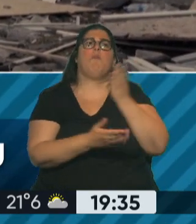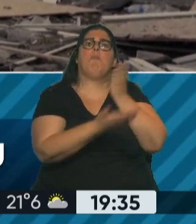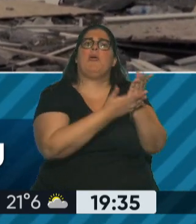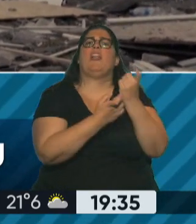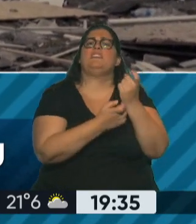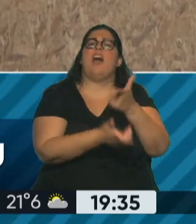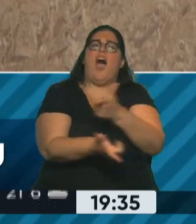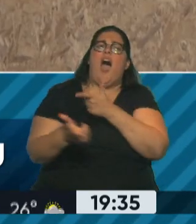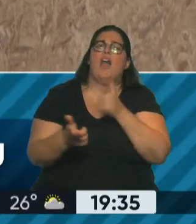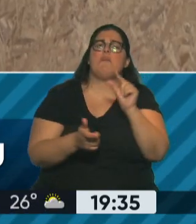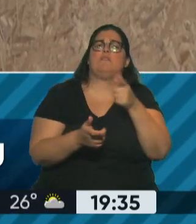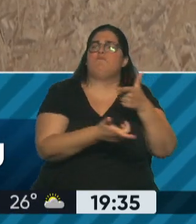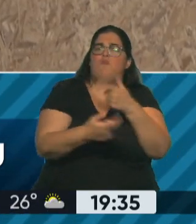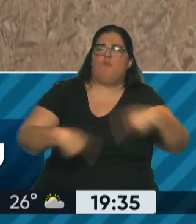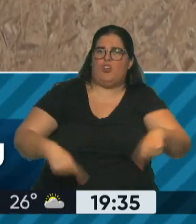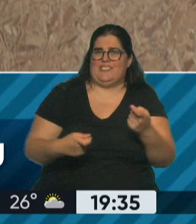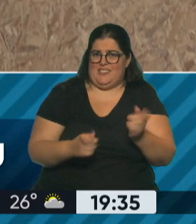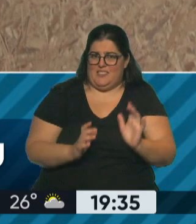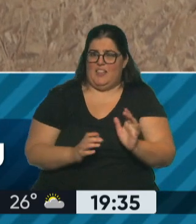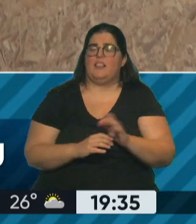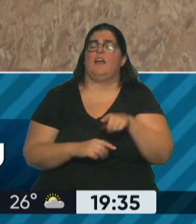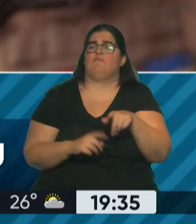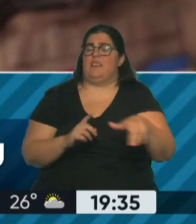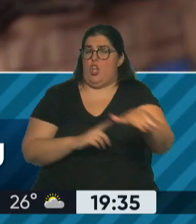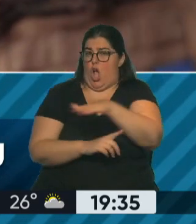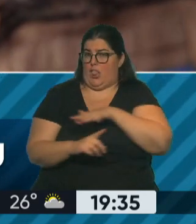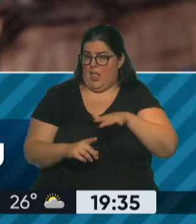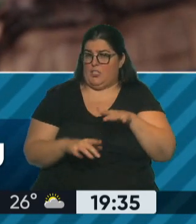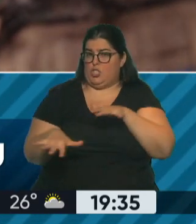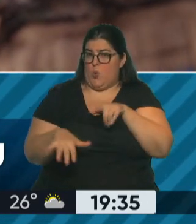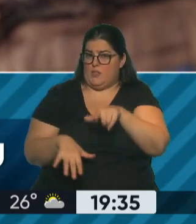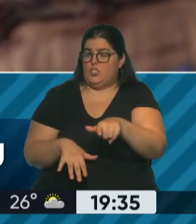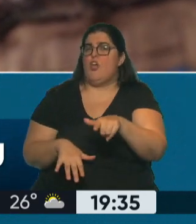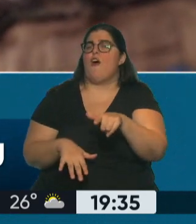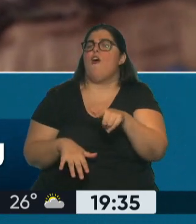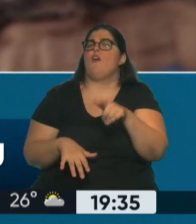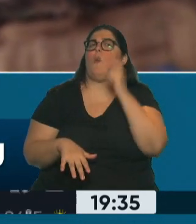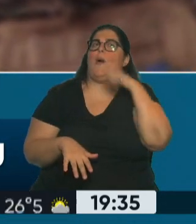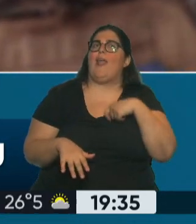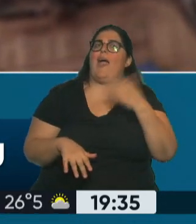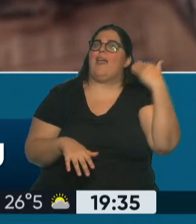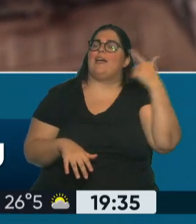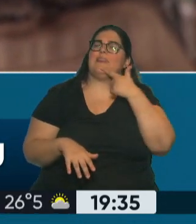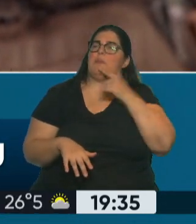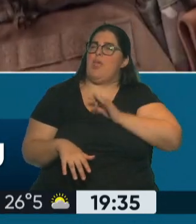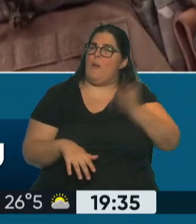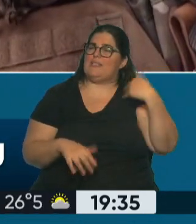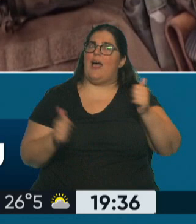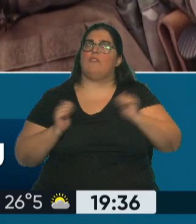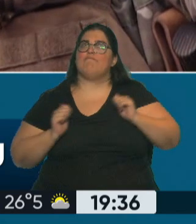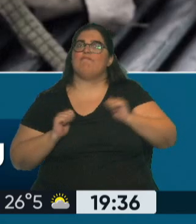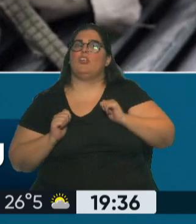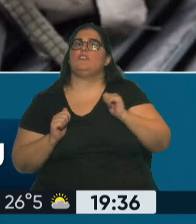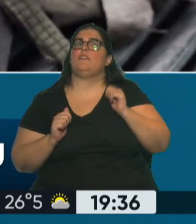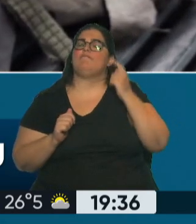las armas, en este contexto en el que se había generado cierta expectativa del lado ucraniano en septiembre del año pasado, cuando empezó a